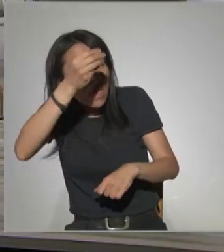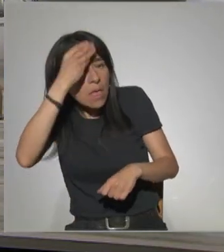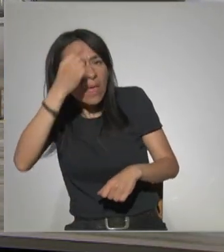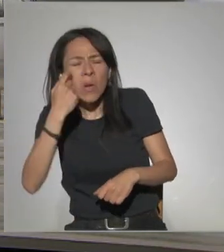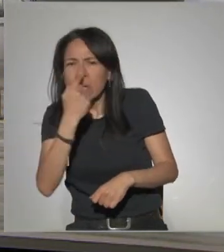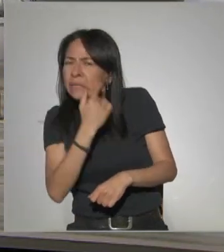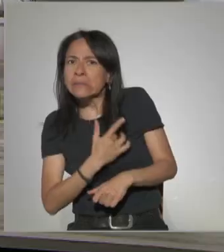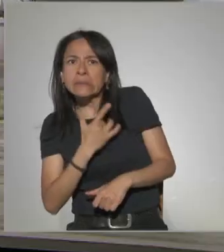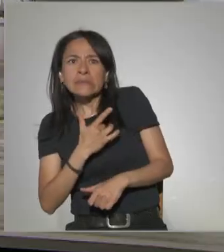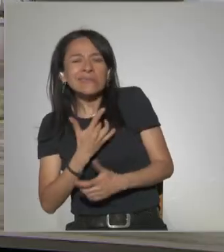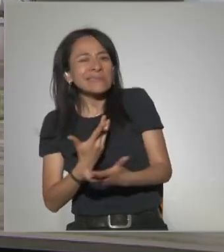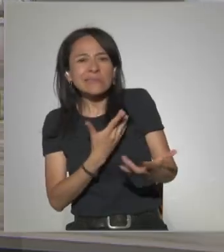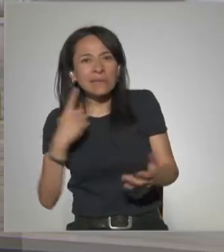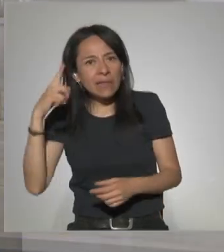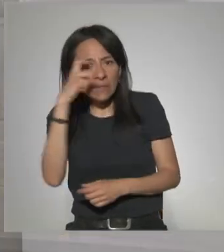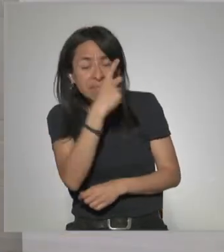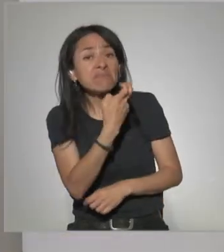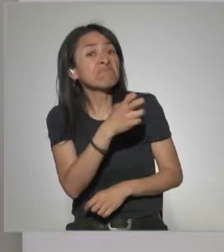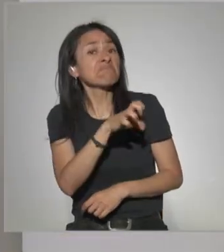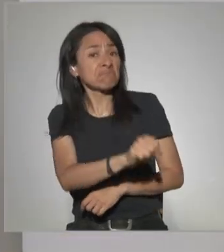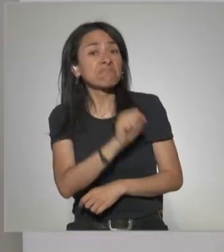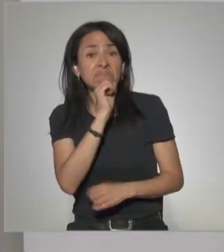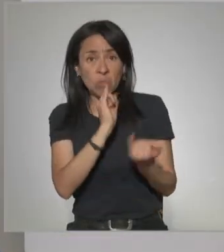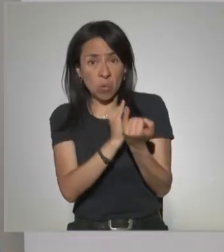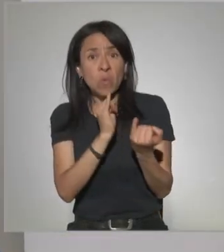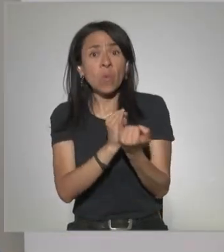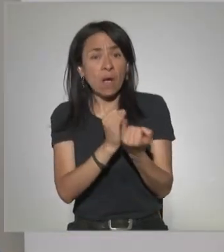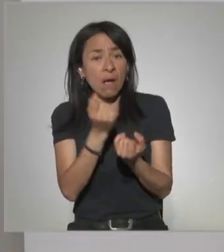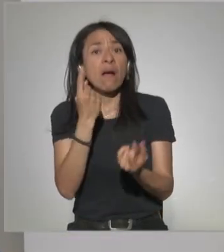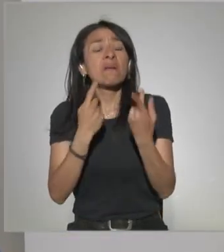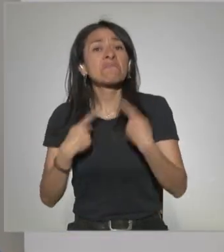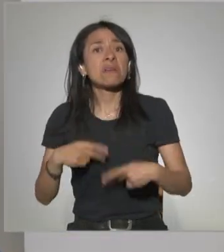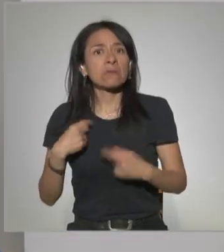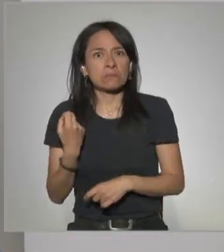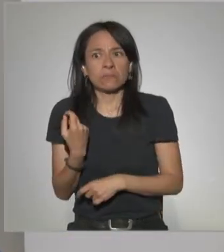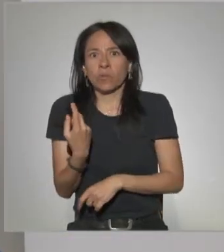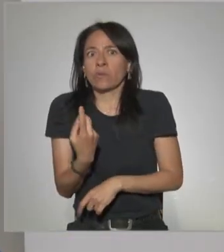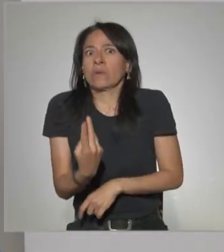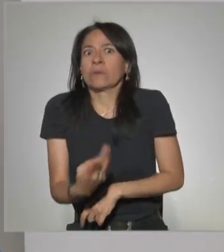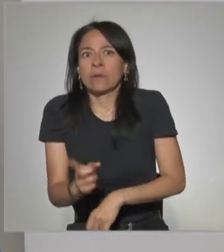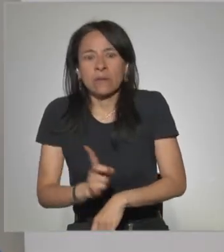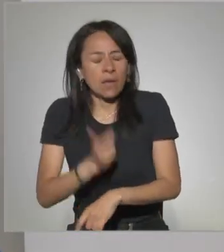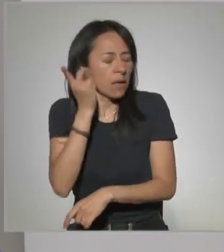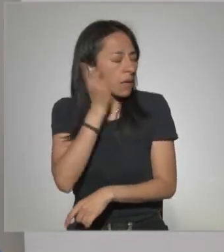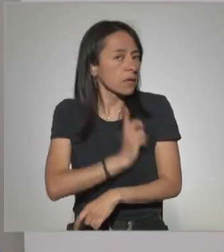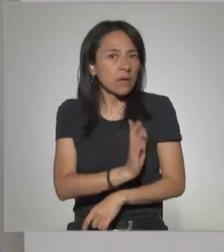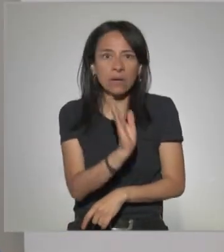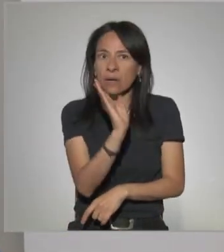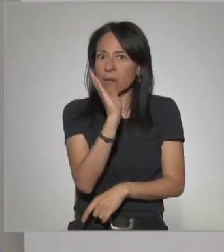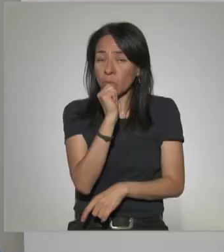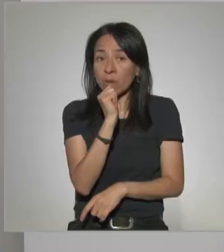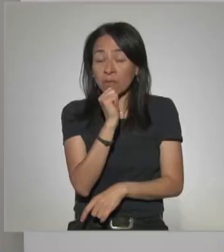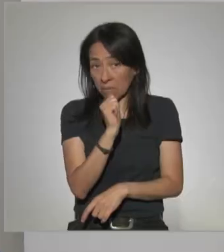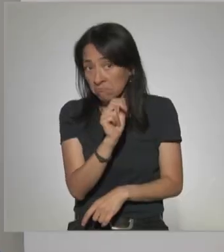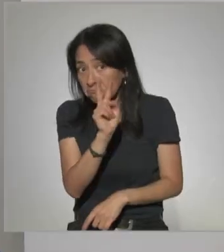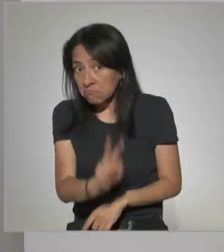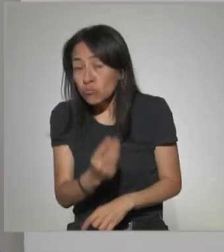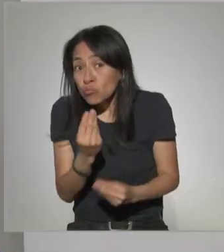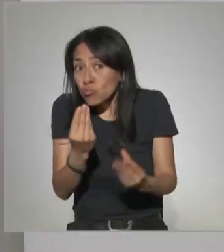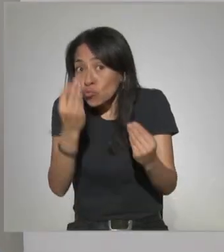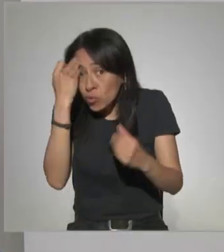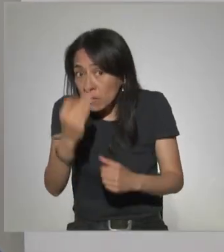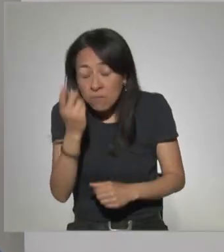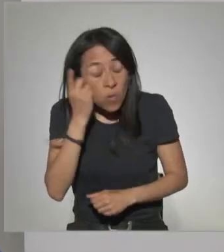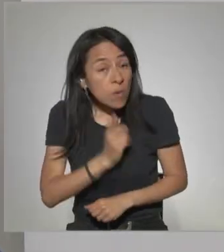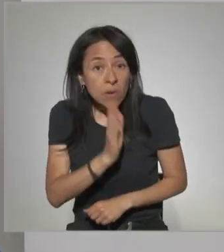en personas que pueden privarse de sueño durante varios días, o sea, bueno, de hecho, literalmente puede ocasionar la muerte, dejar de dormir, ¿no?